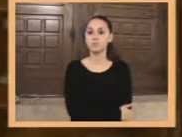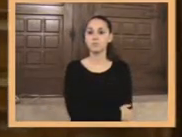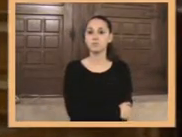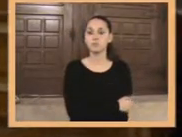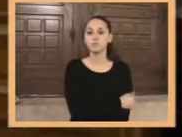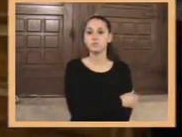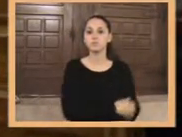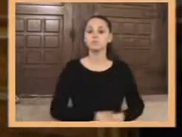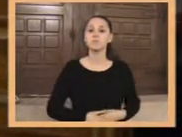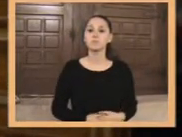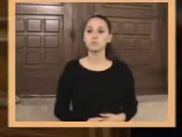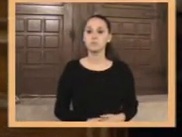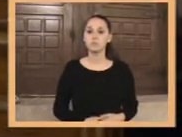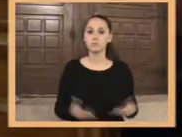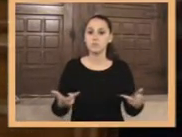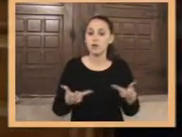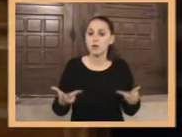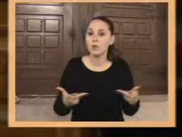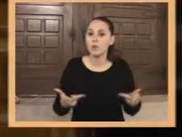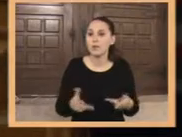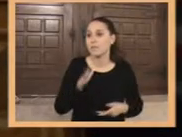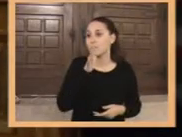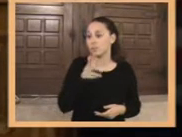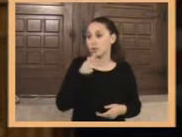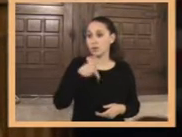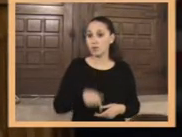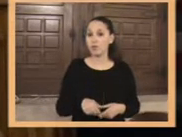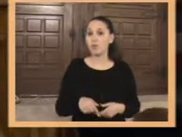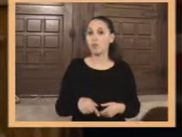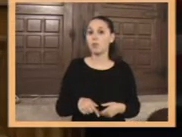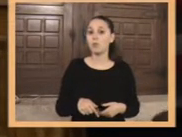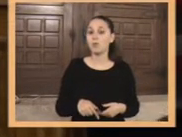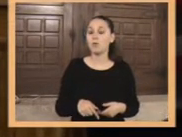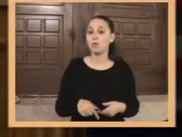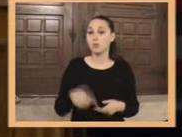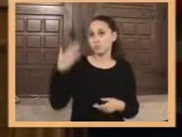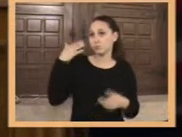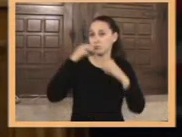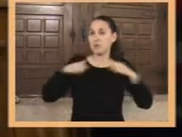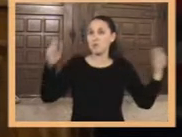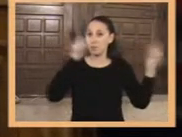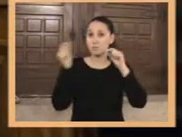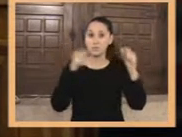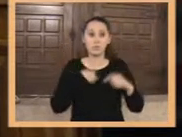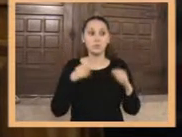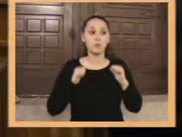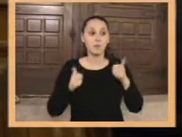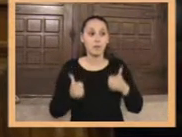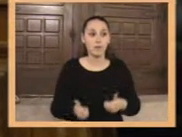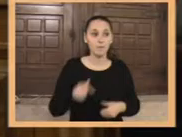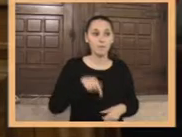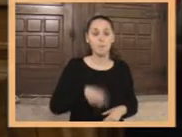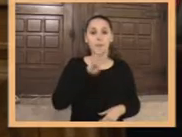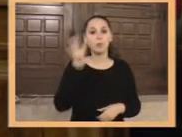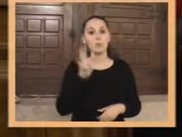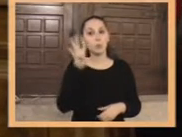La urgencia viene dada porque hoy estamos a, como empecé el pleno, señor alcalde, hoy estamos a 4